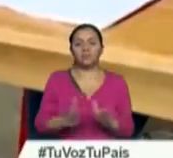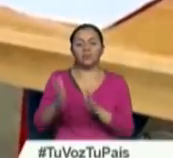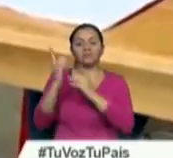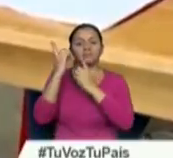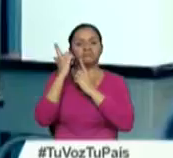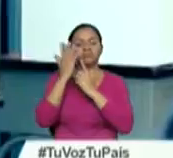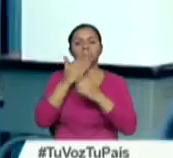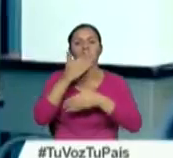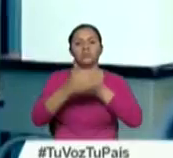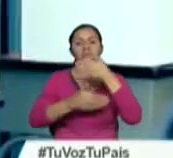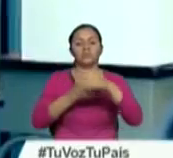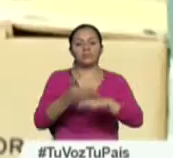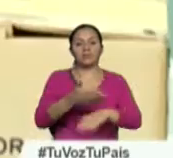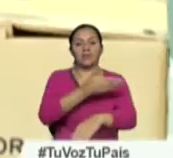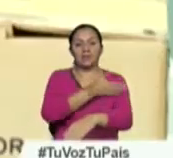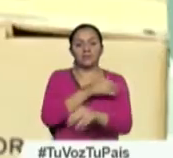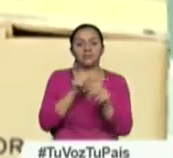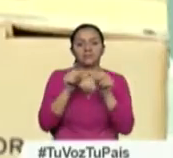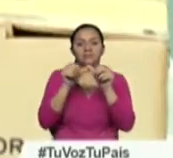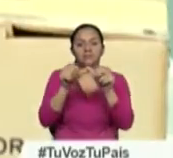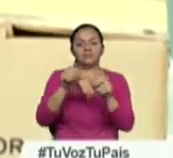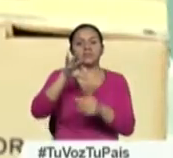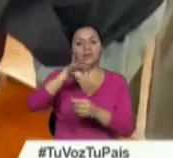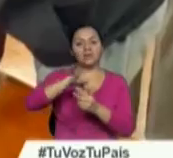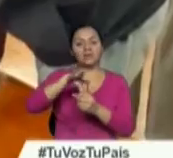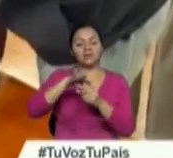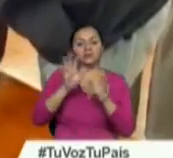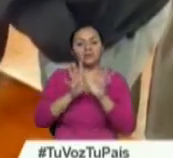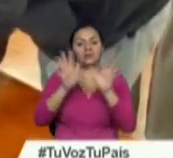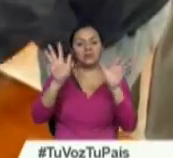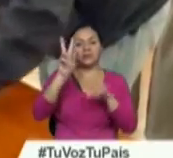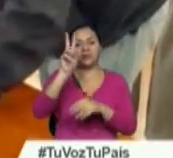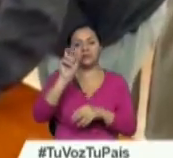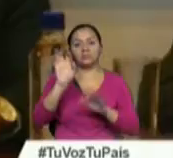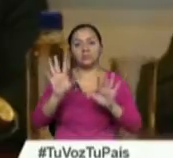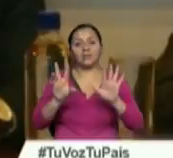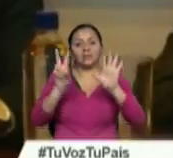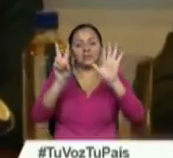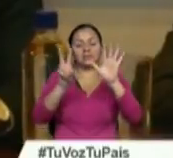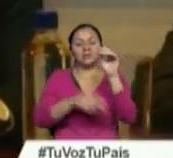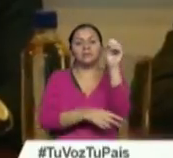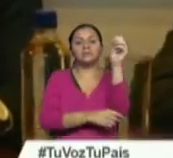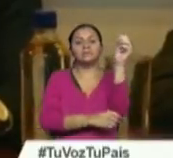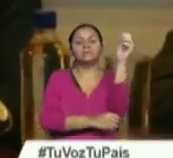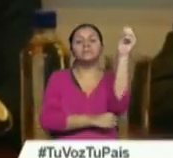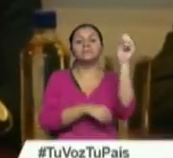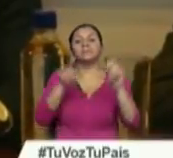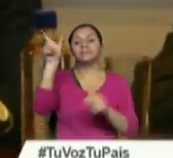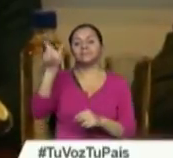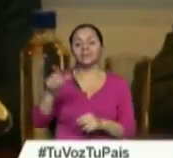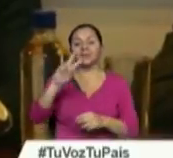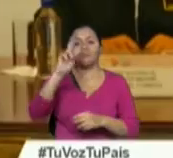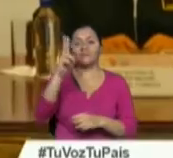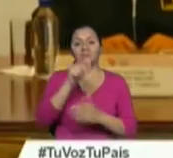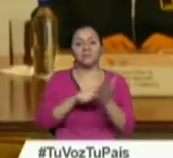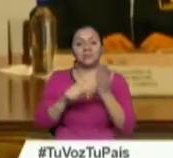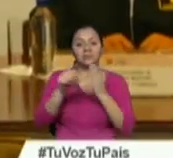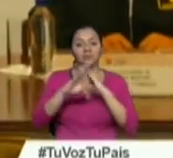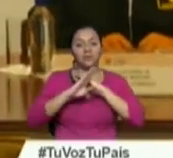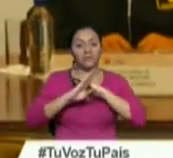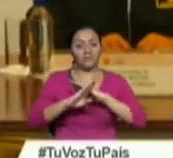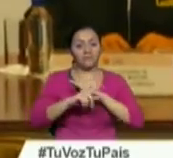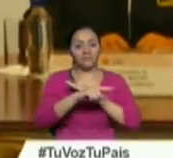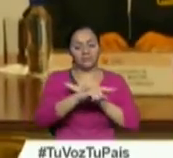Armadas realizarán antes, durante y después de las elecciones generales de 2017. Para Felipe Vega, viceministro de Defensa, este